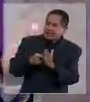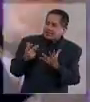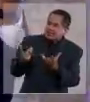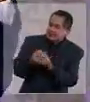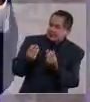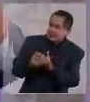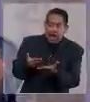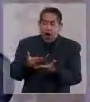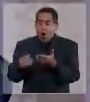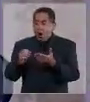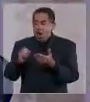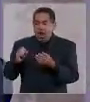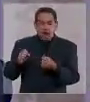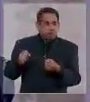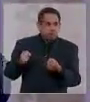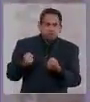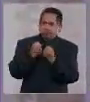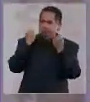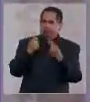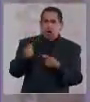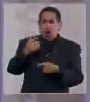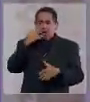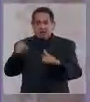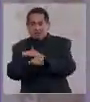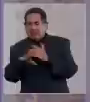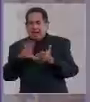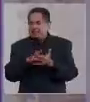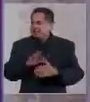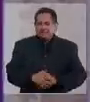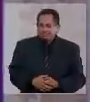peleó, quiere meterlo a la cárcel. ¿Sabes qué?